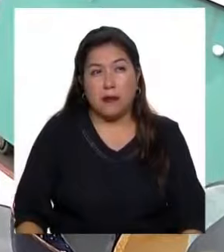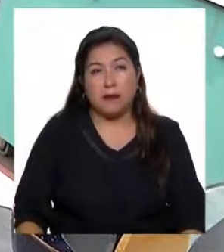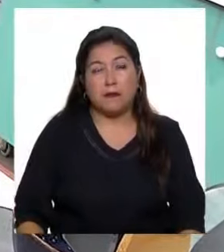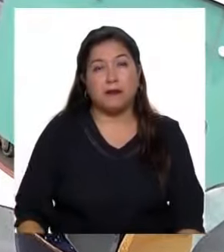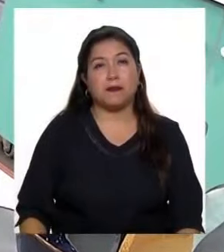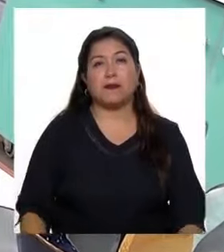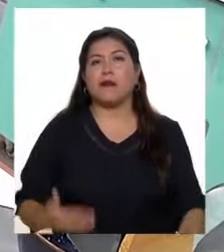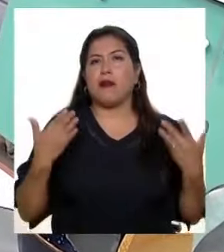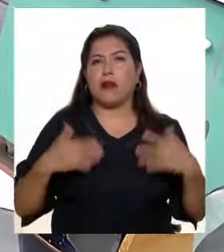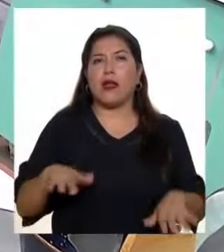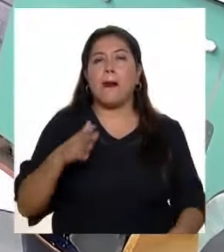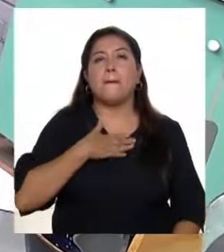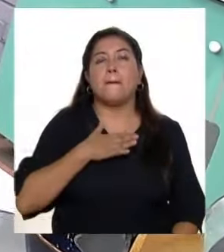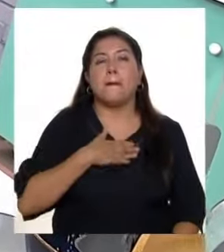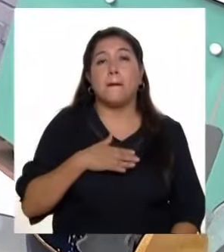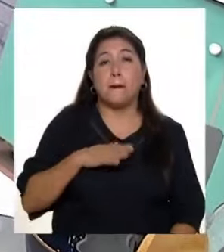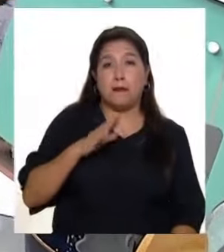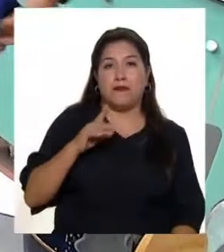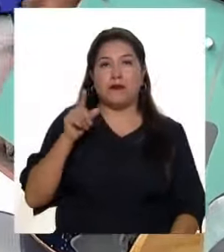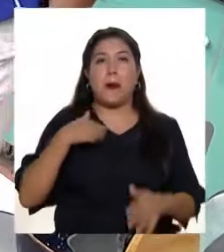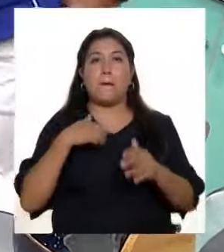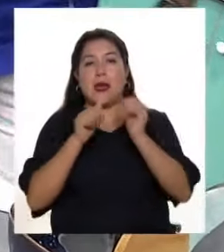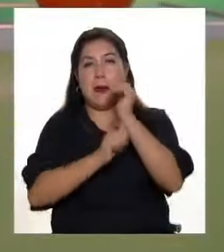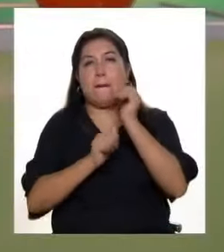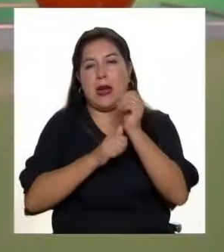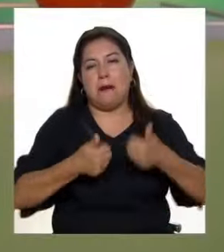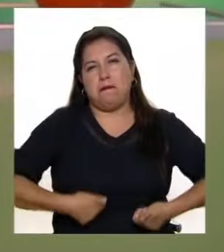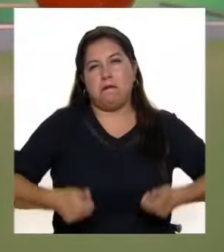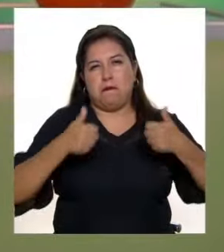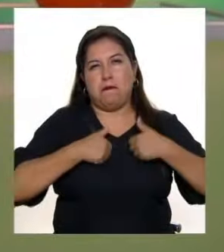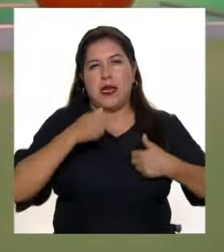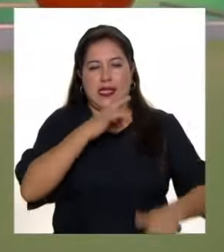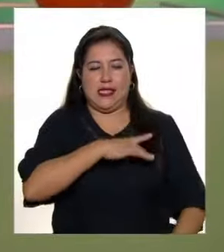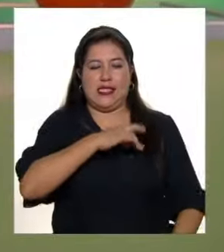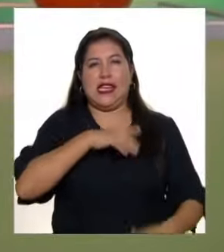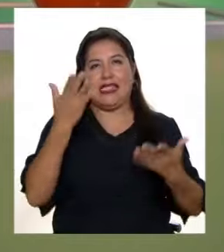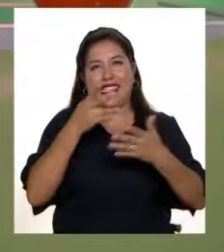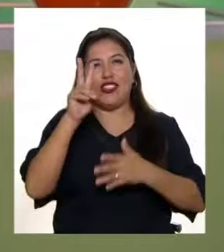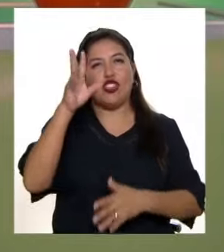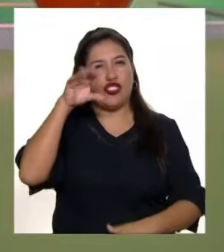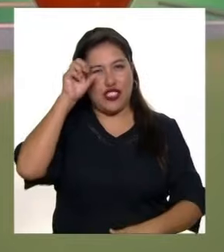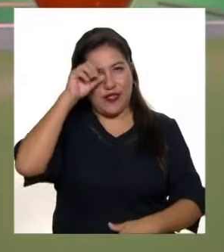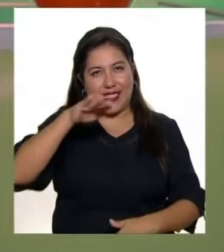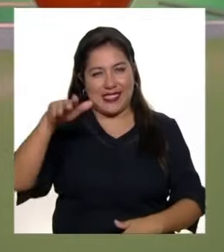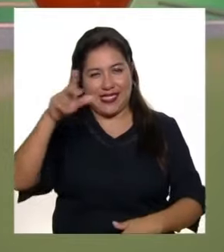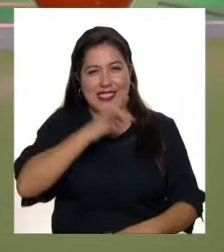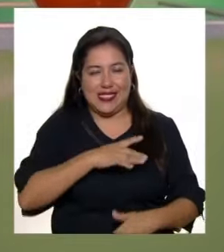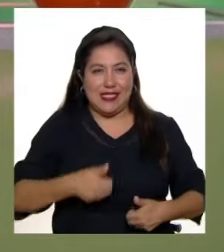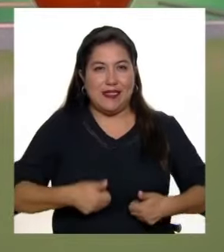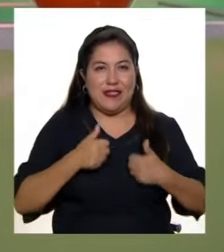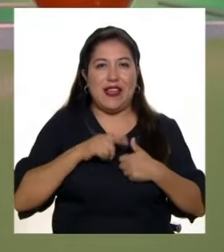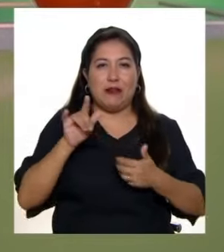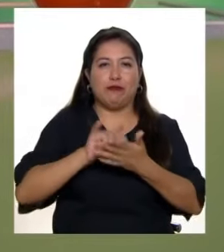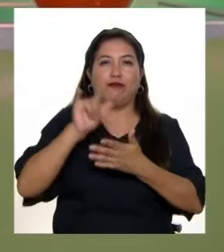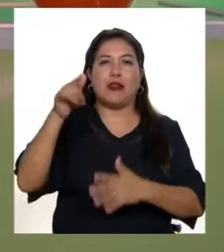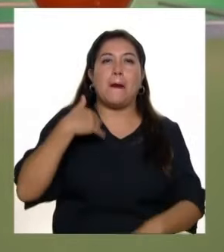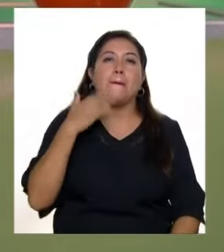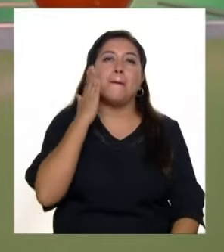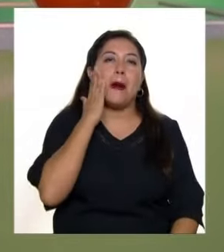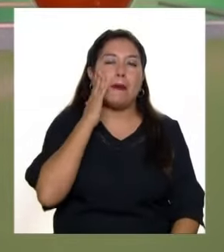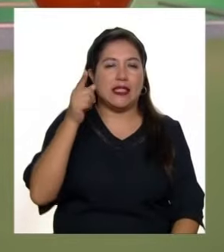ir para Chile, porque tengo una hermana que vive años allá, tengo dos sobrinos chileninos. Entonces, se iba a ir por vacaciones, porque mi madre